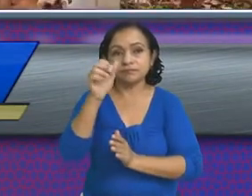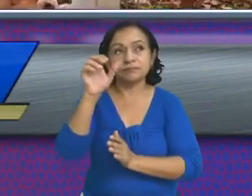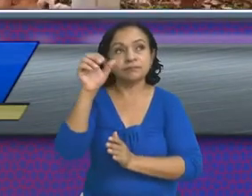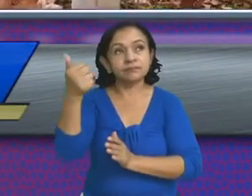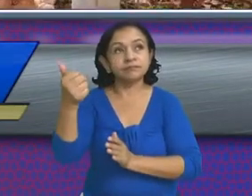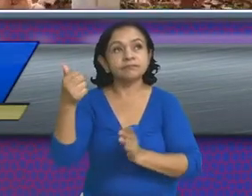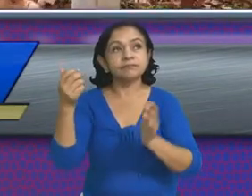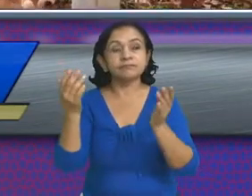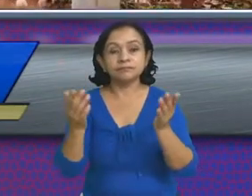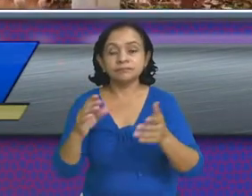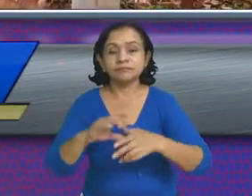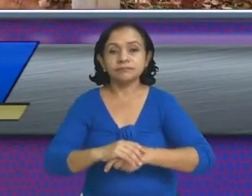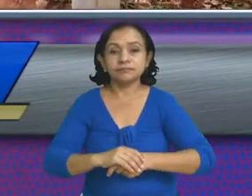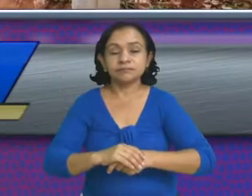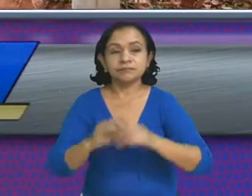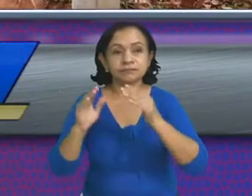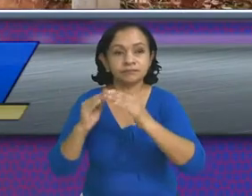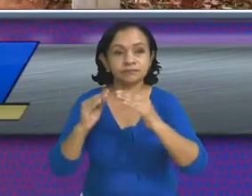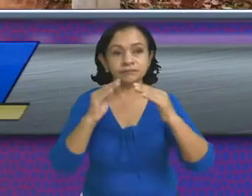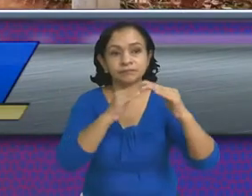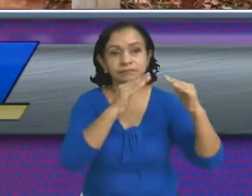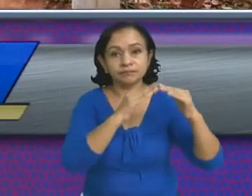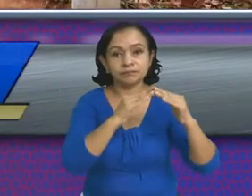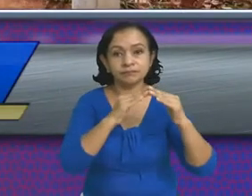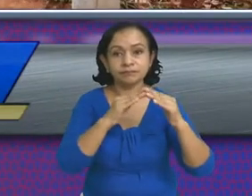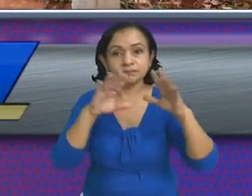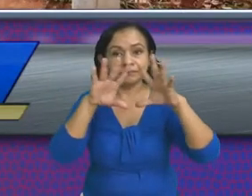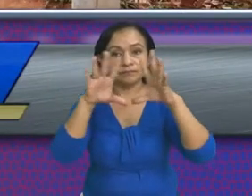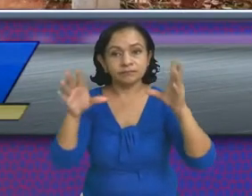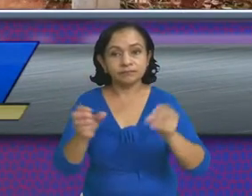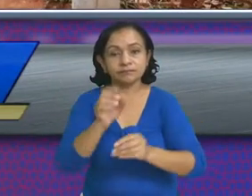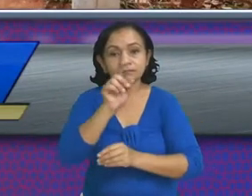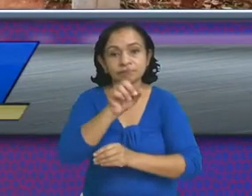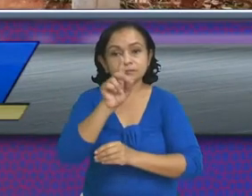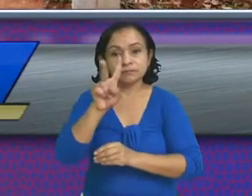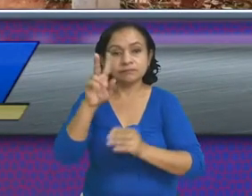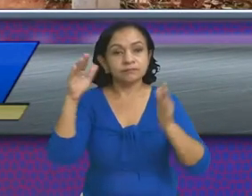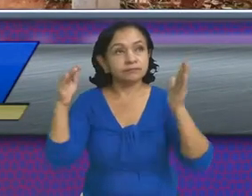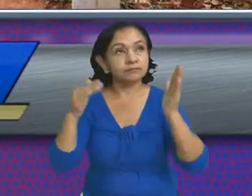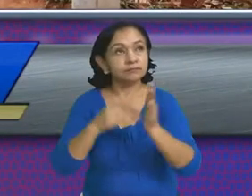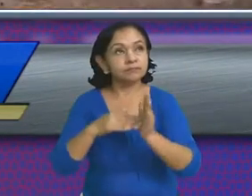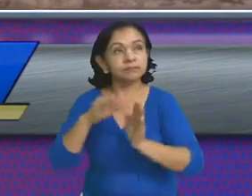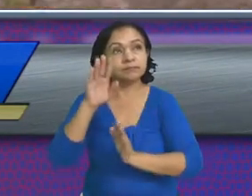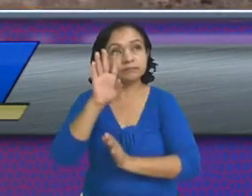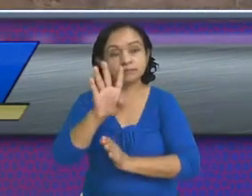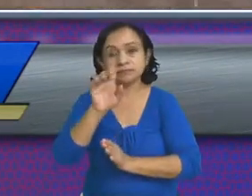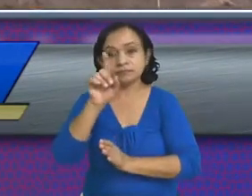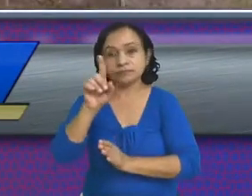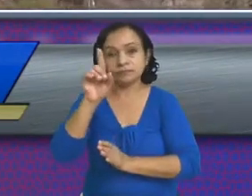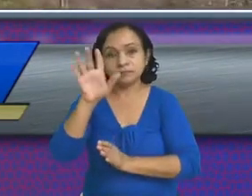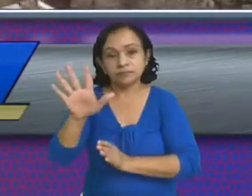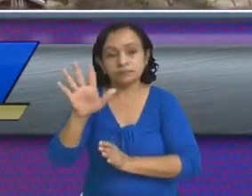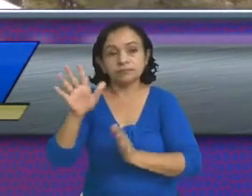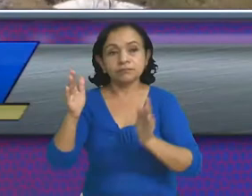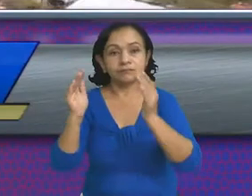4.966 viviendas, para un total de 12.415 viviendas de